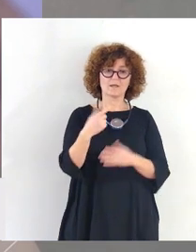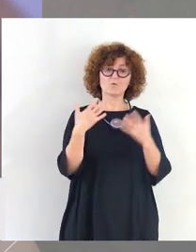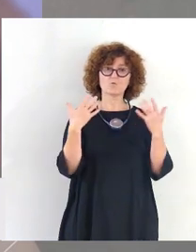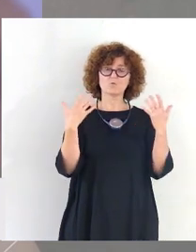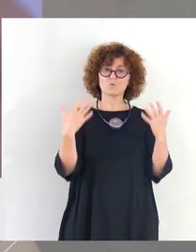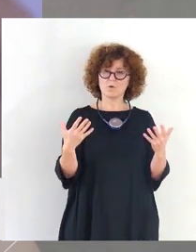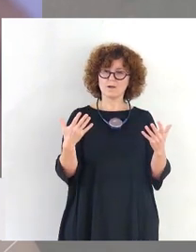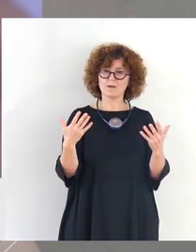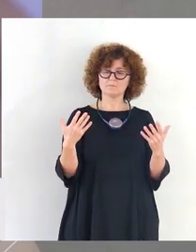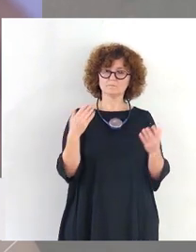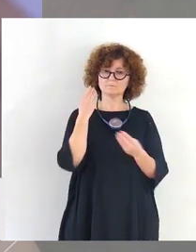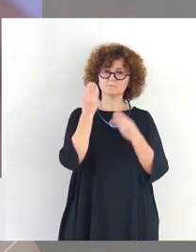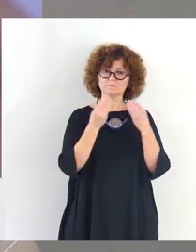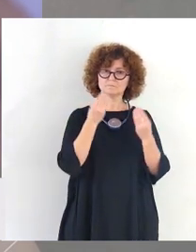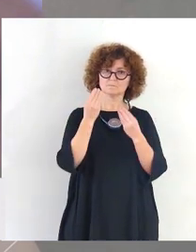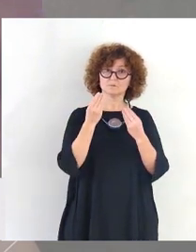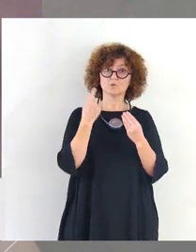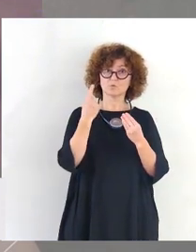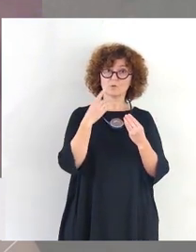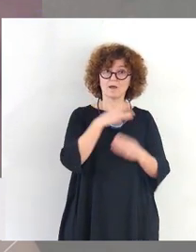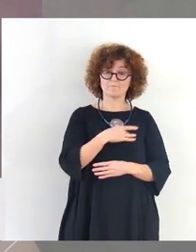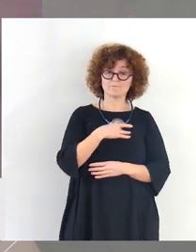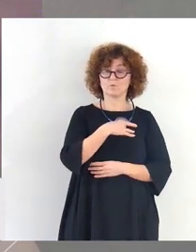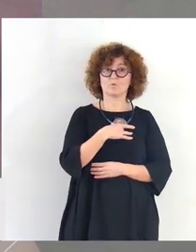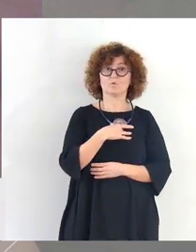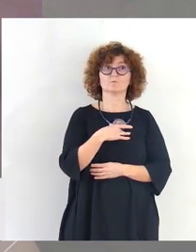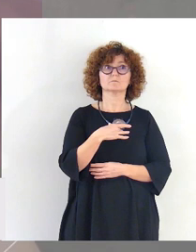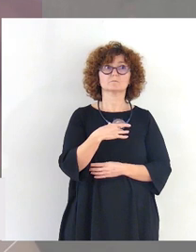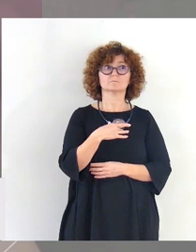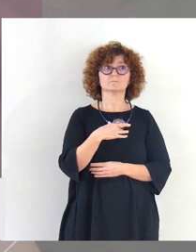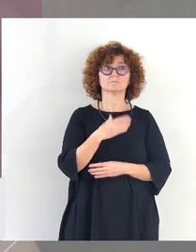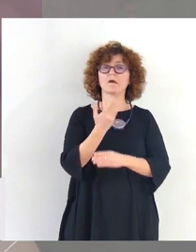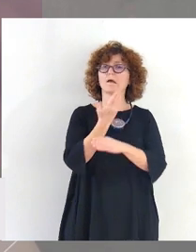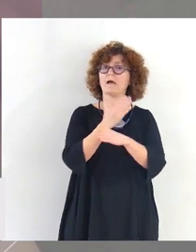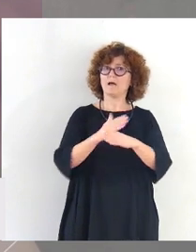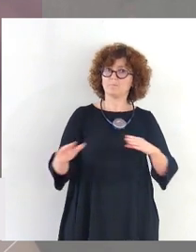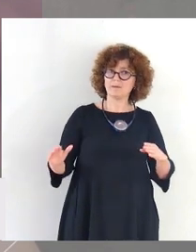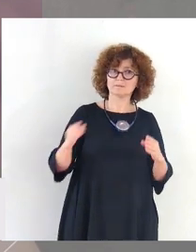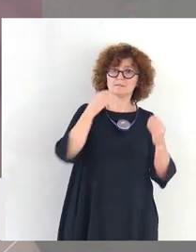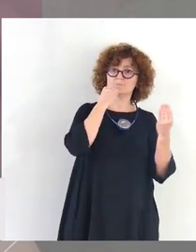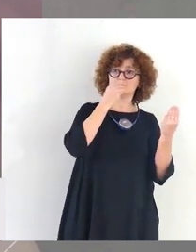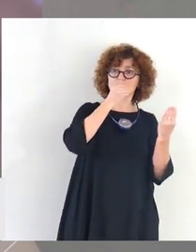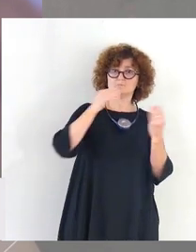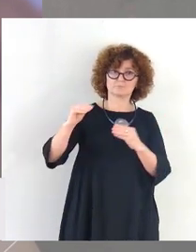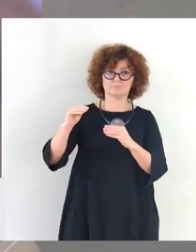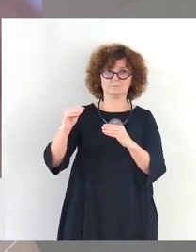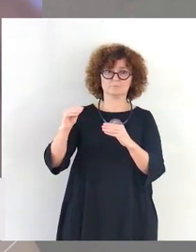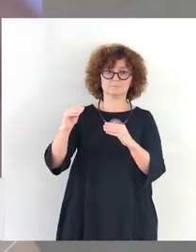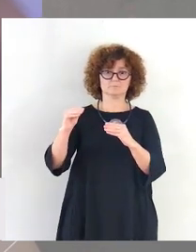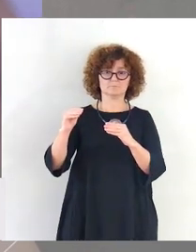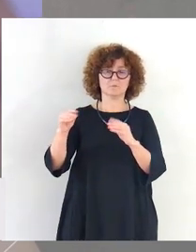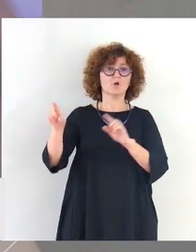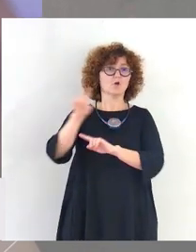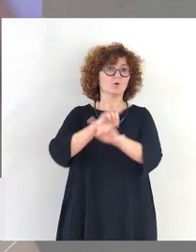funciones aparte de suplir aquellos aquellos problemas o aquellas situaciones en que ni